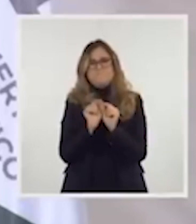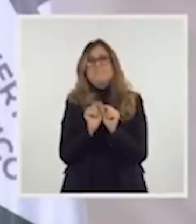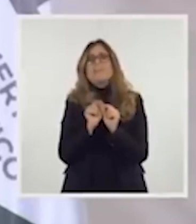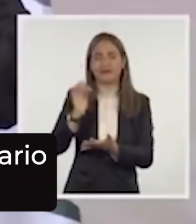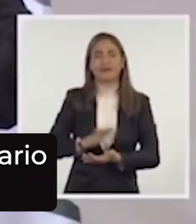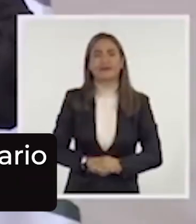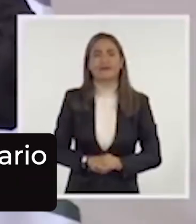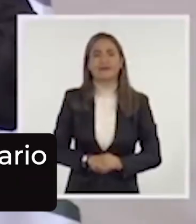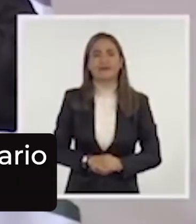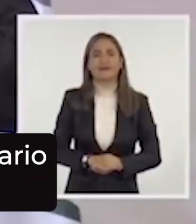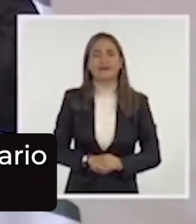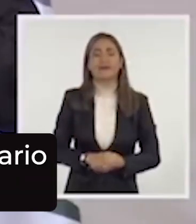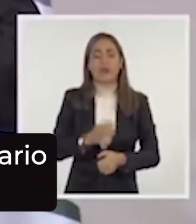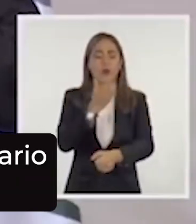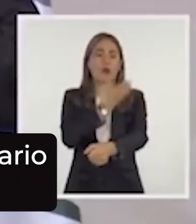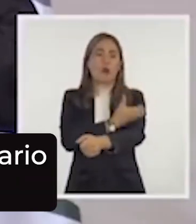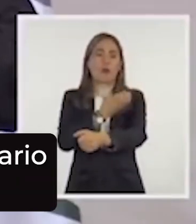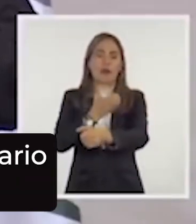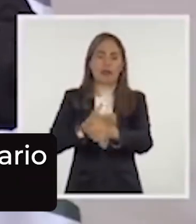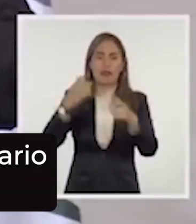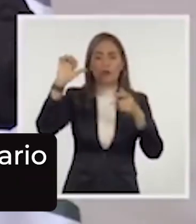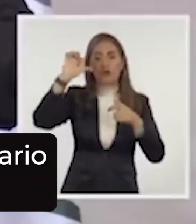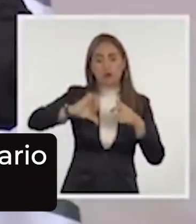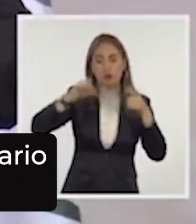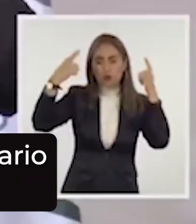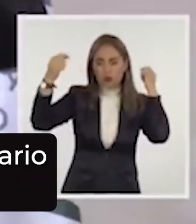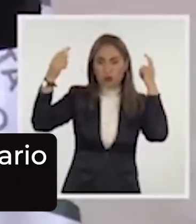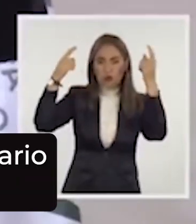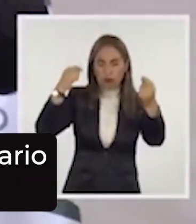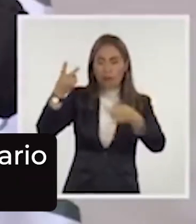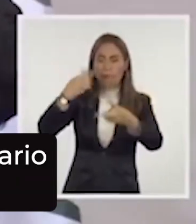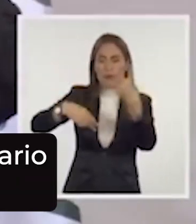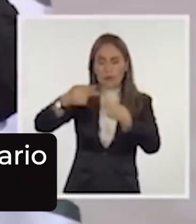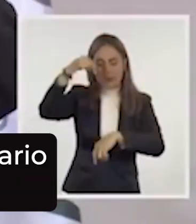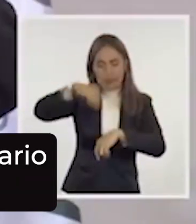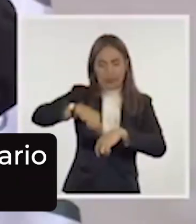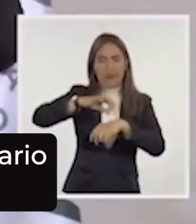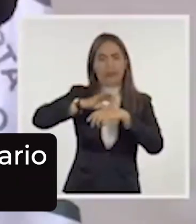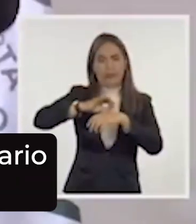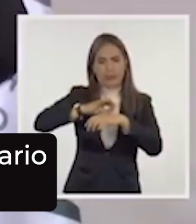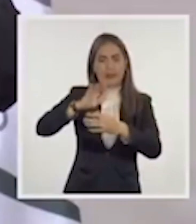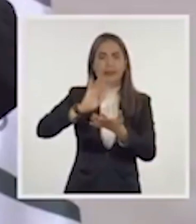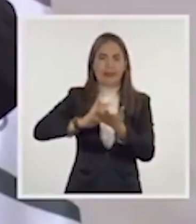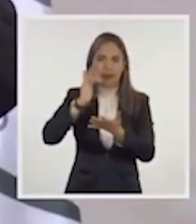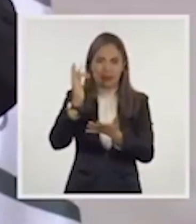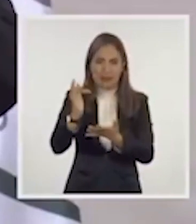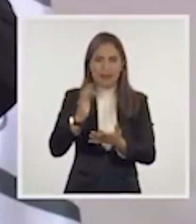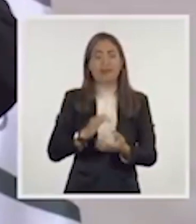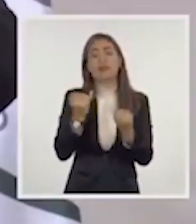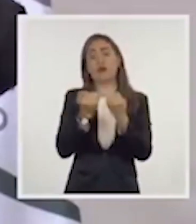Ambiental, y Esaú Limón López, técnico superior universitario en Urgencias Médicas.